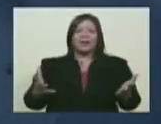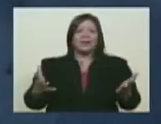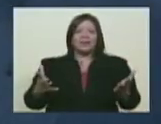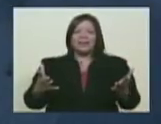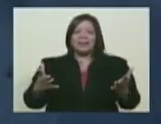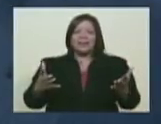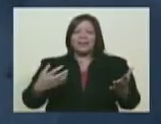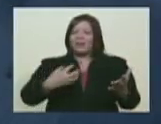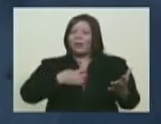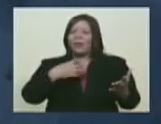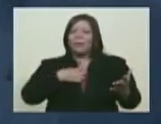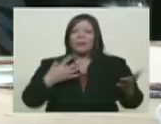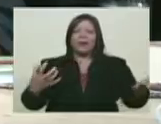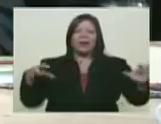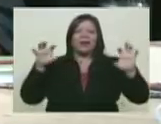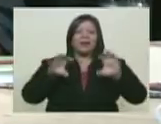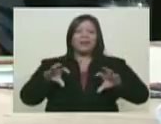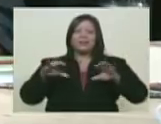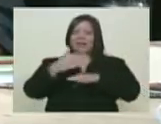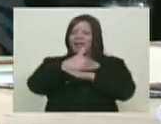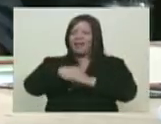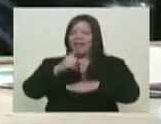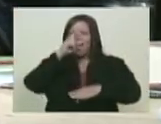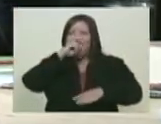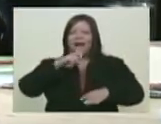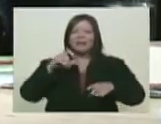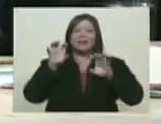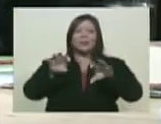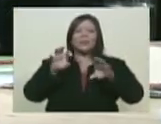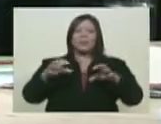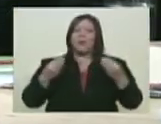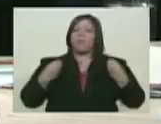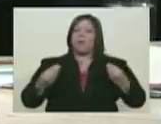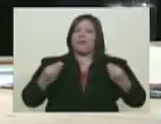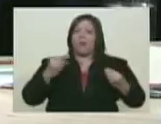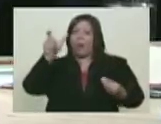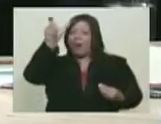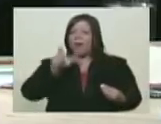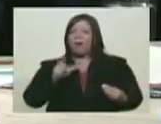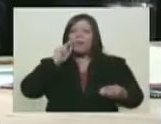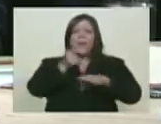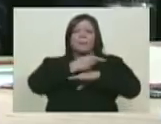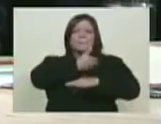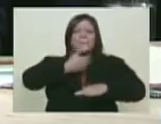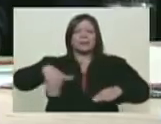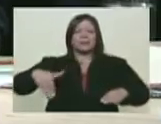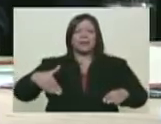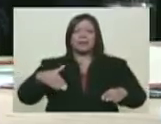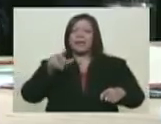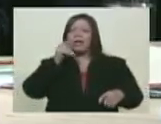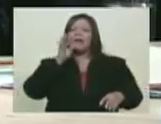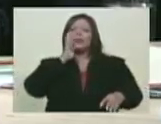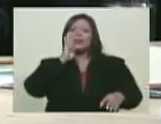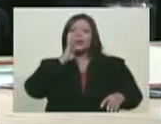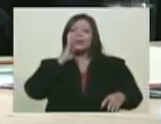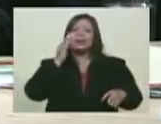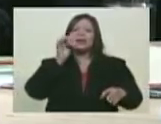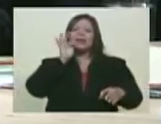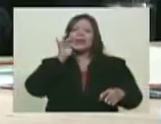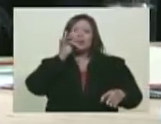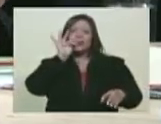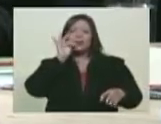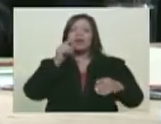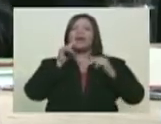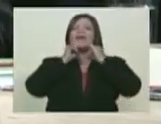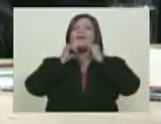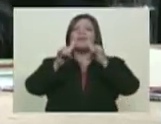en las comedias que hacíamos a fin de año los estudiantes. Un tipo como Trump. Y que desde su Twitter informa al mundo